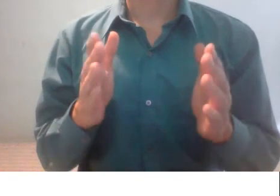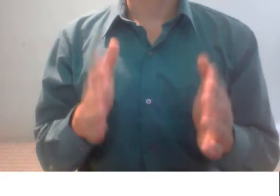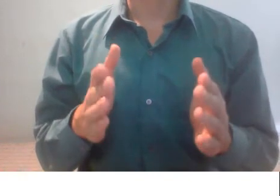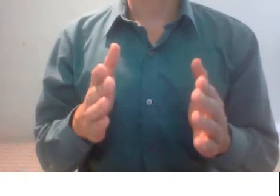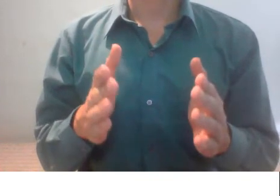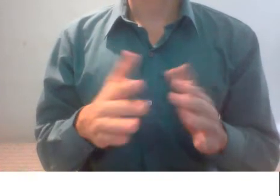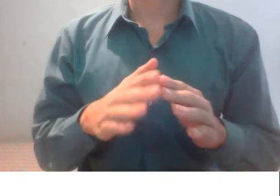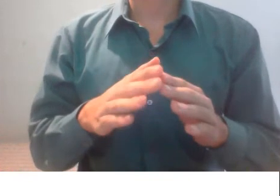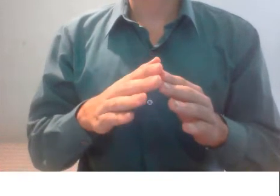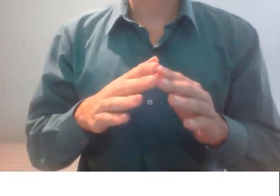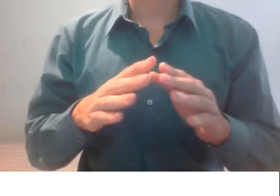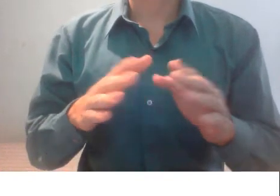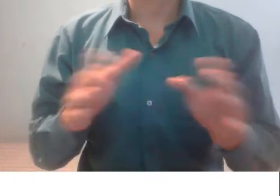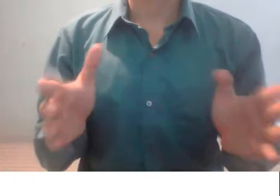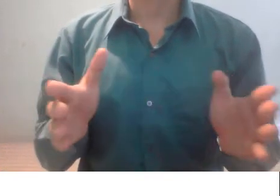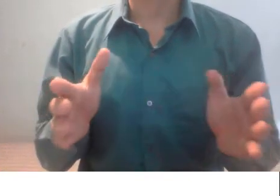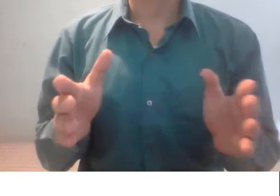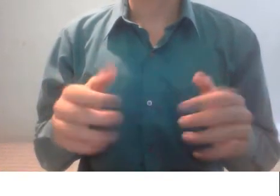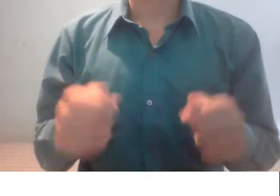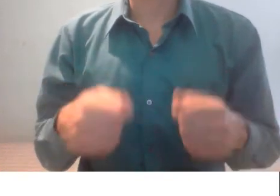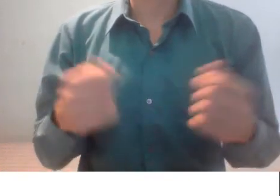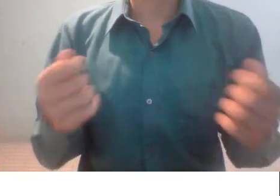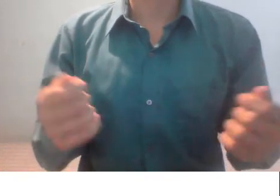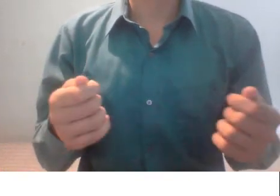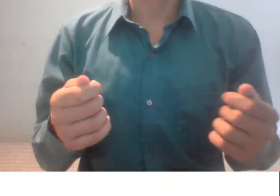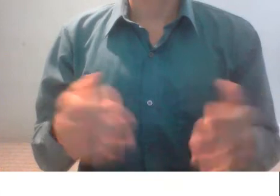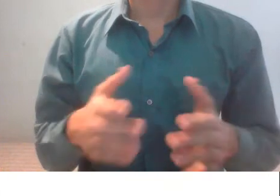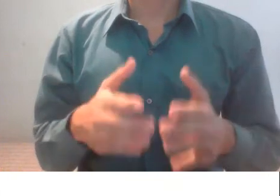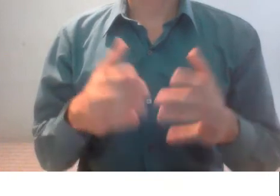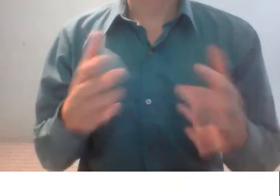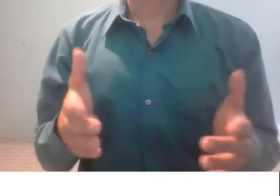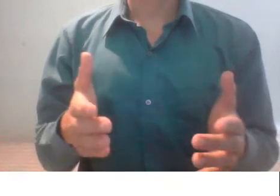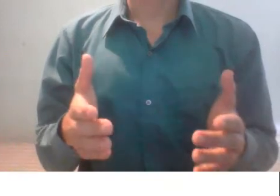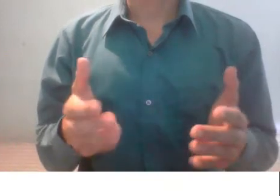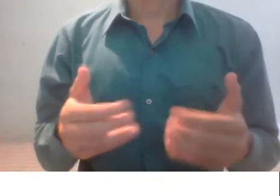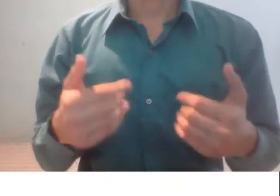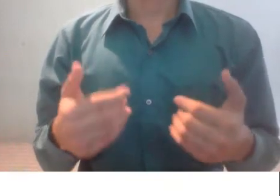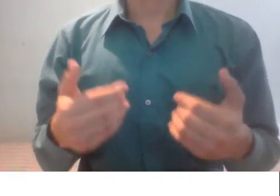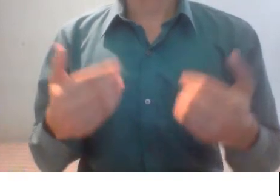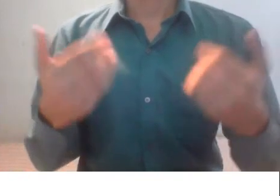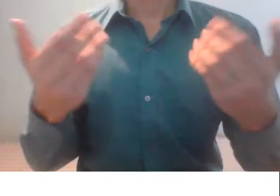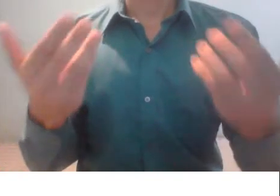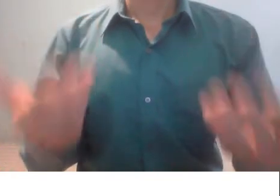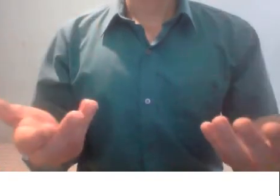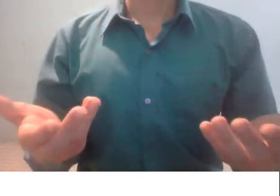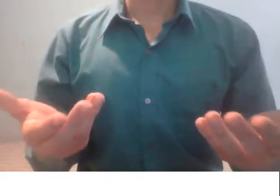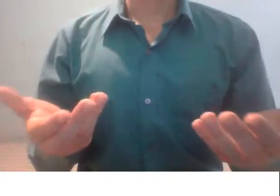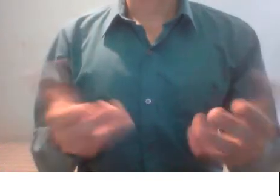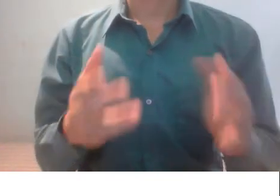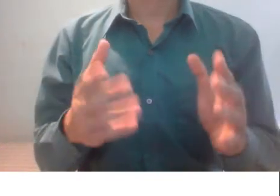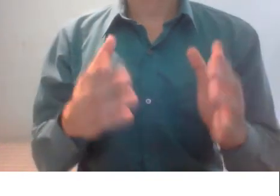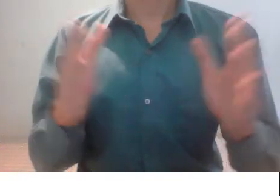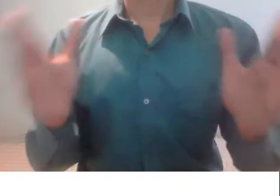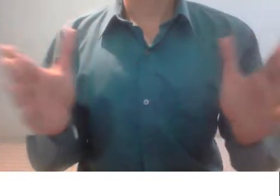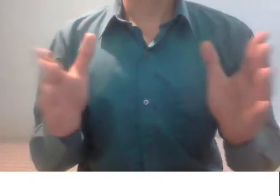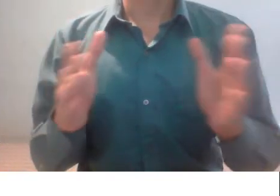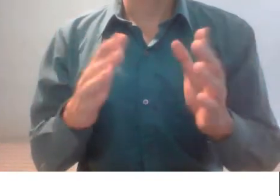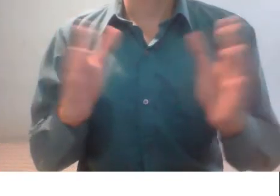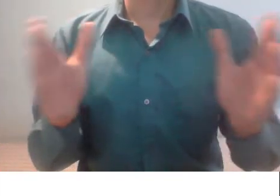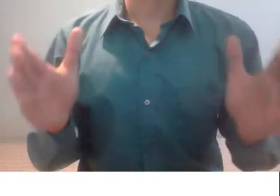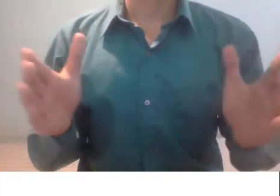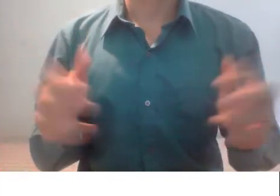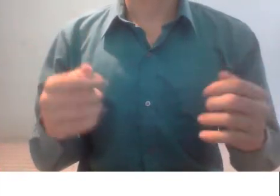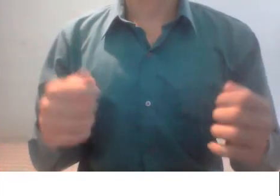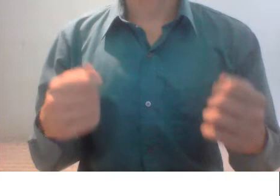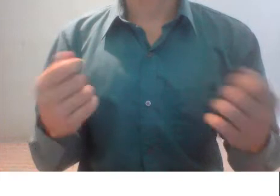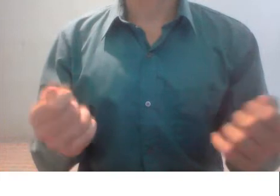obligaciones fiscales, empresas, y no van a tener ningún problema. Esa es la realidad, es lo único. Además, si las personas me suelen